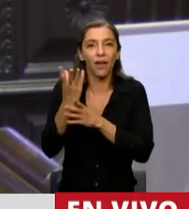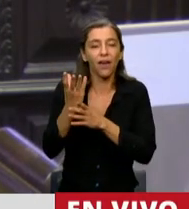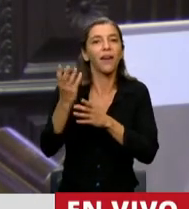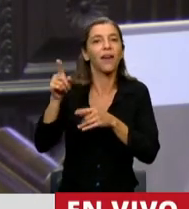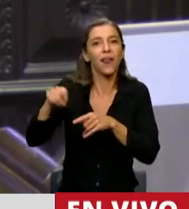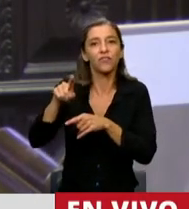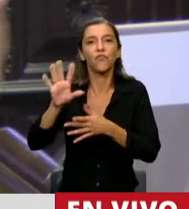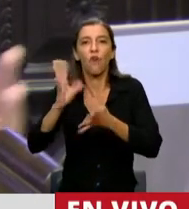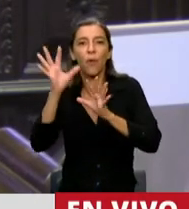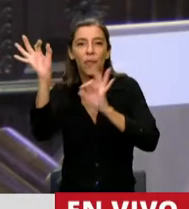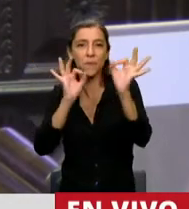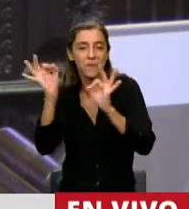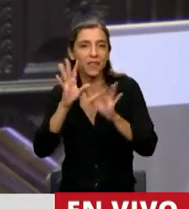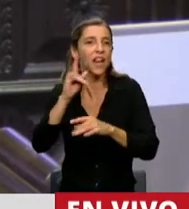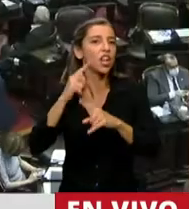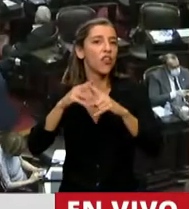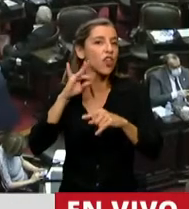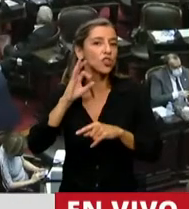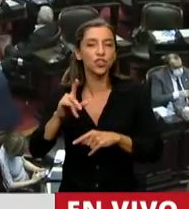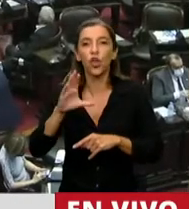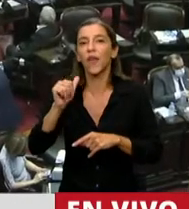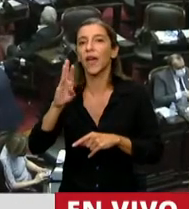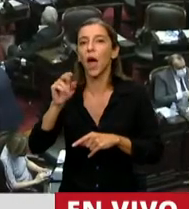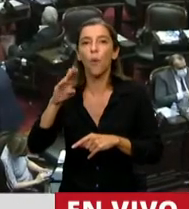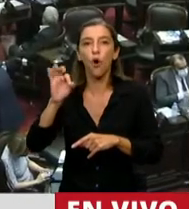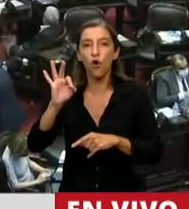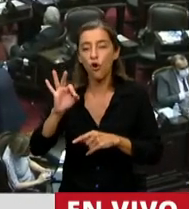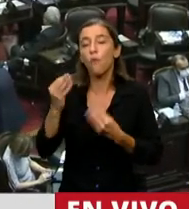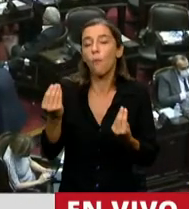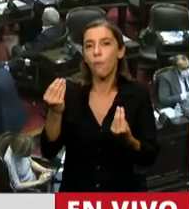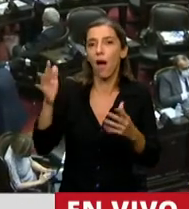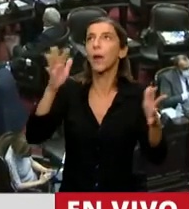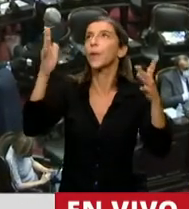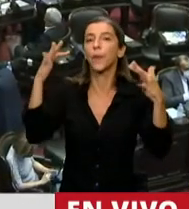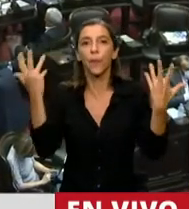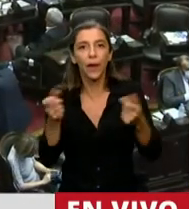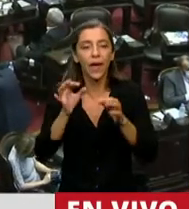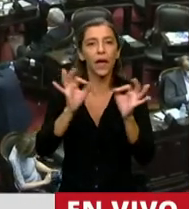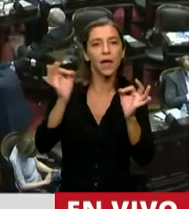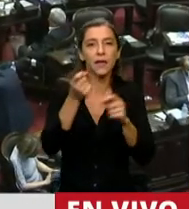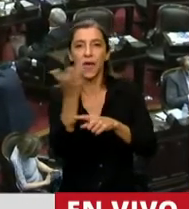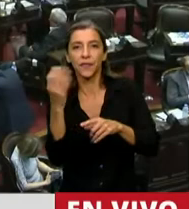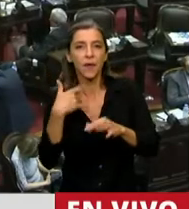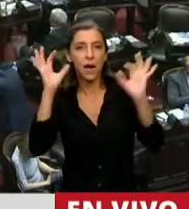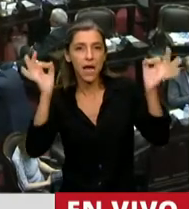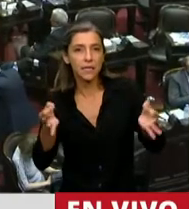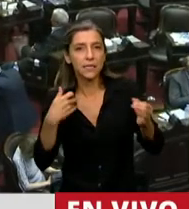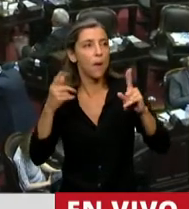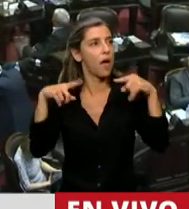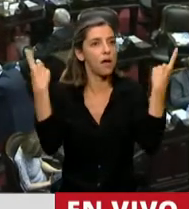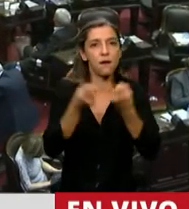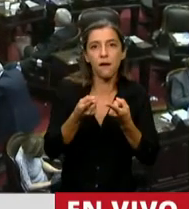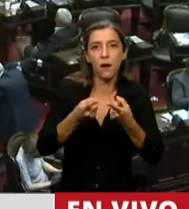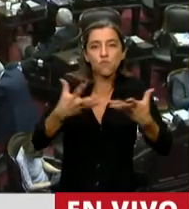que van a permitir quizá también, en unas experiencias pilotos, permitir saber cuándo un lugar está demasiado